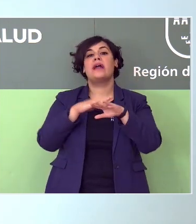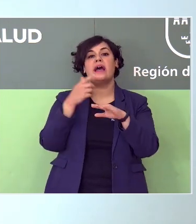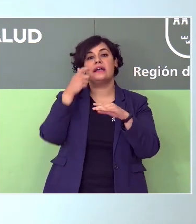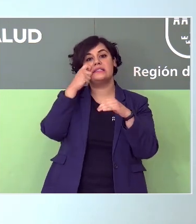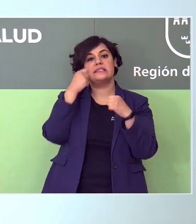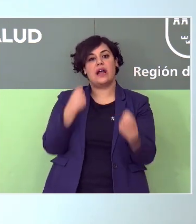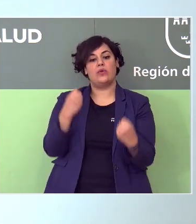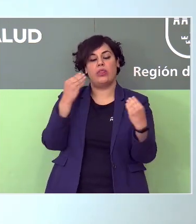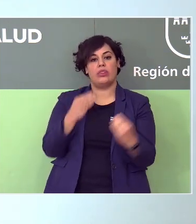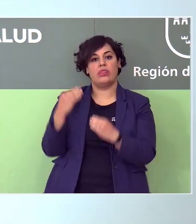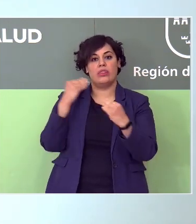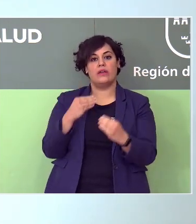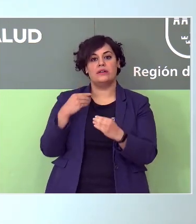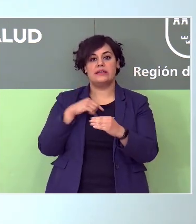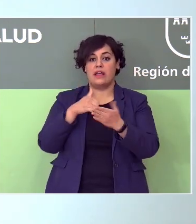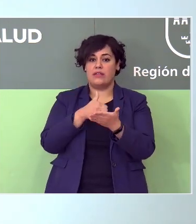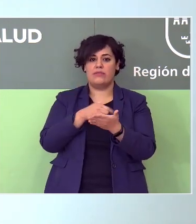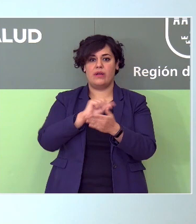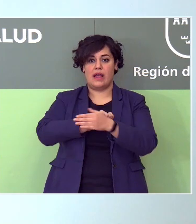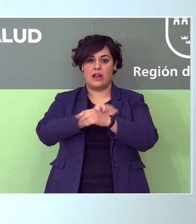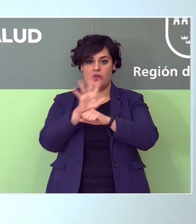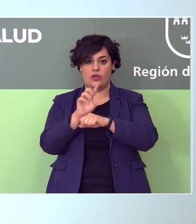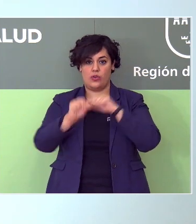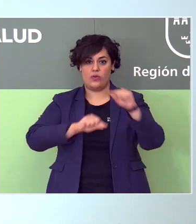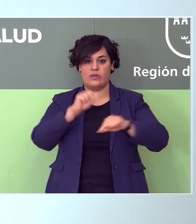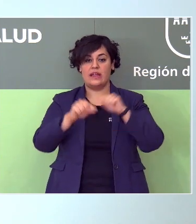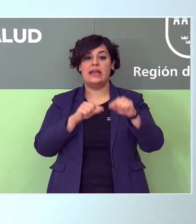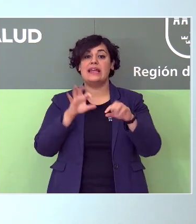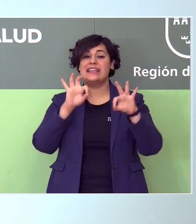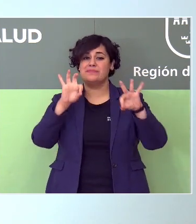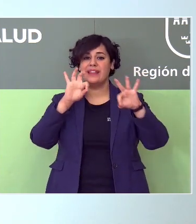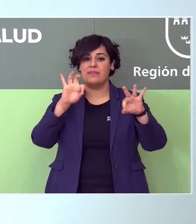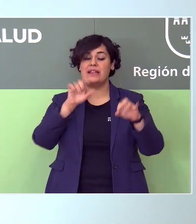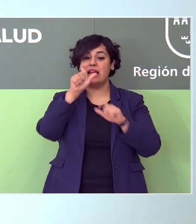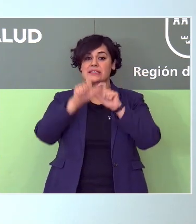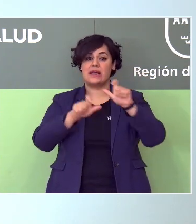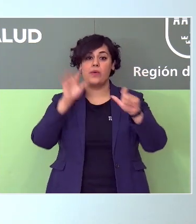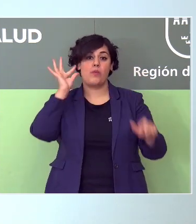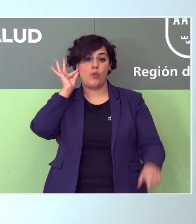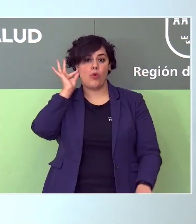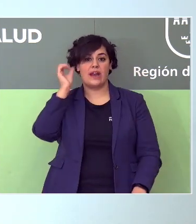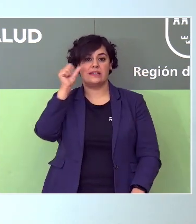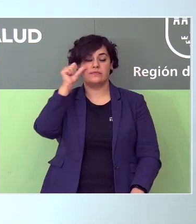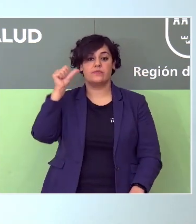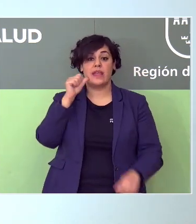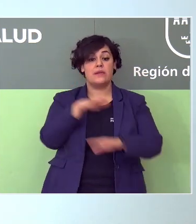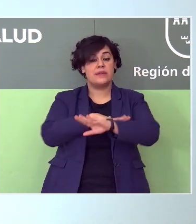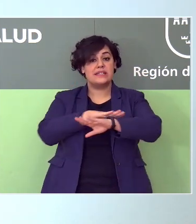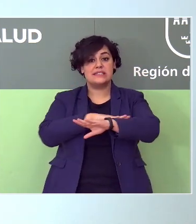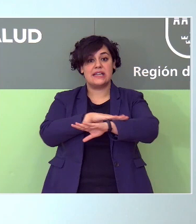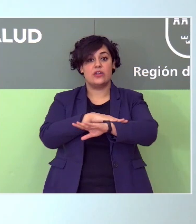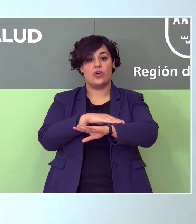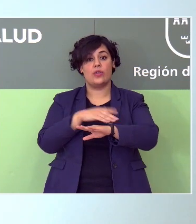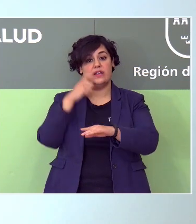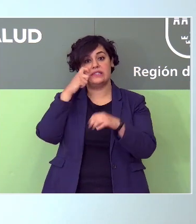vulnerables al COVID-19 y, entre ellos, el caso especial de las mujeres embarazadas. El Ministerio de Sanidad ha considerado a las embarazadas como